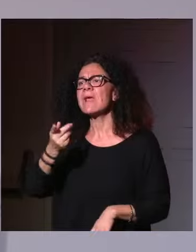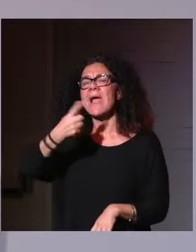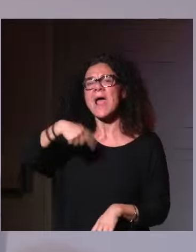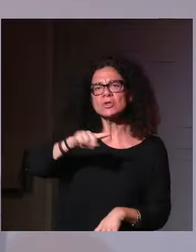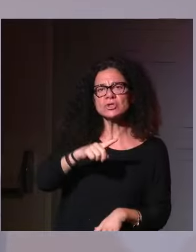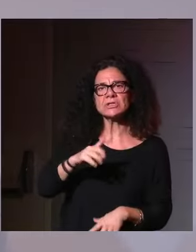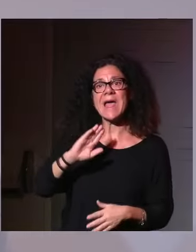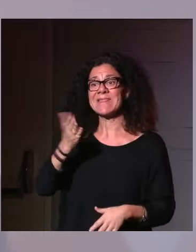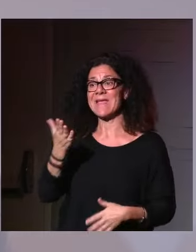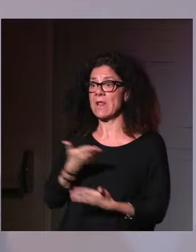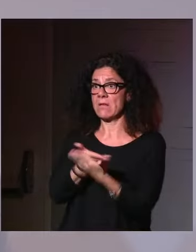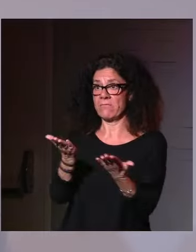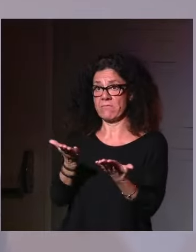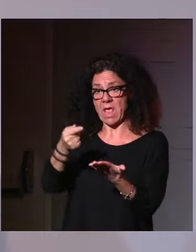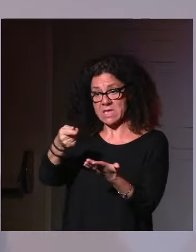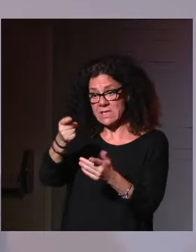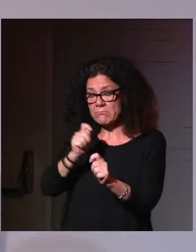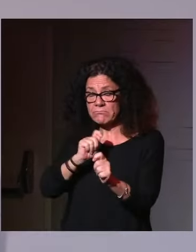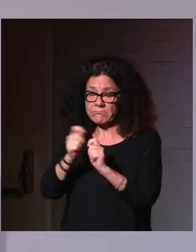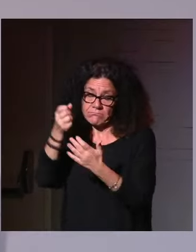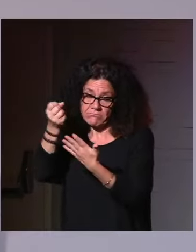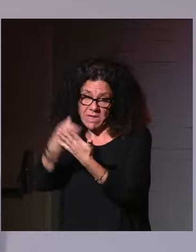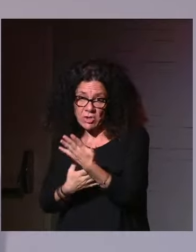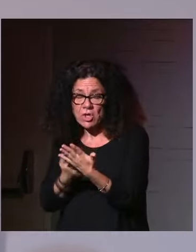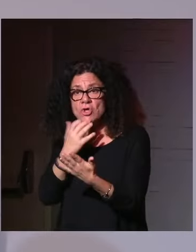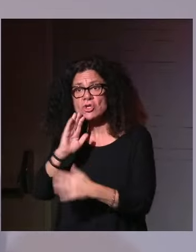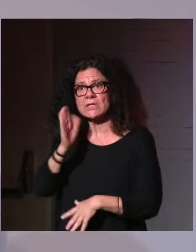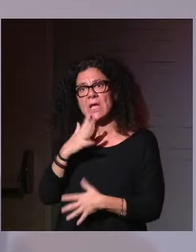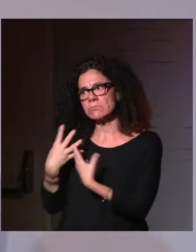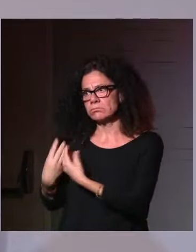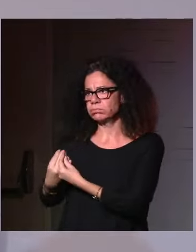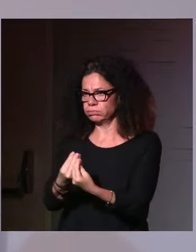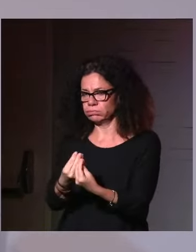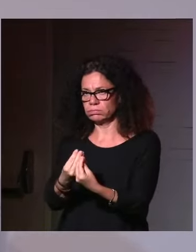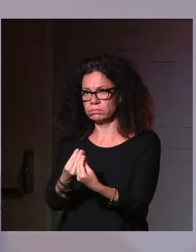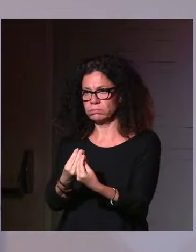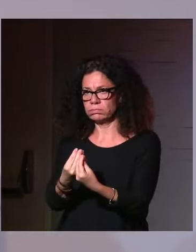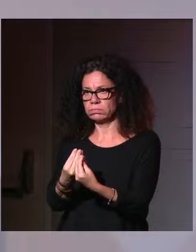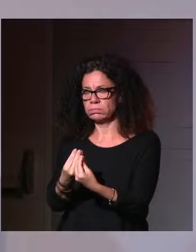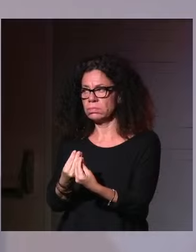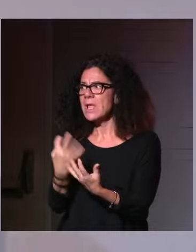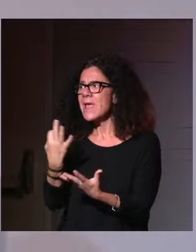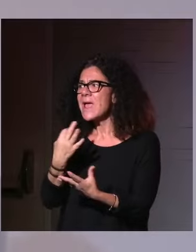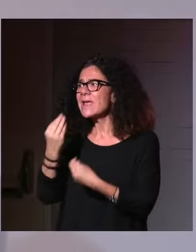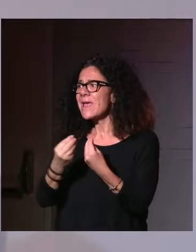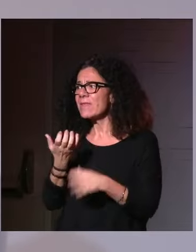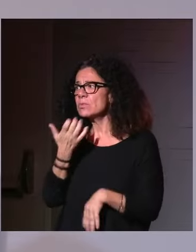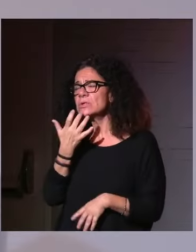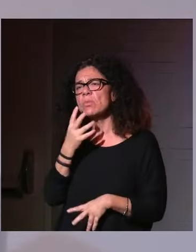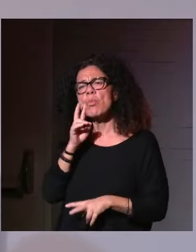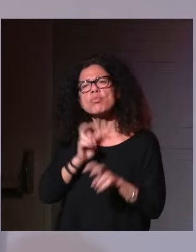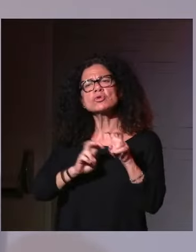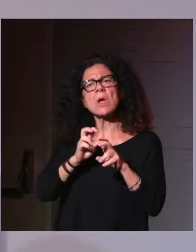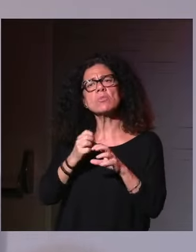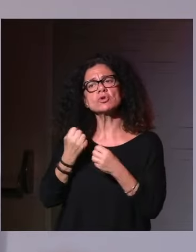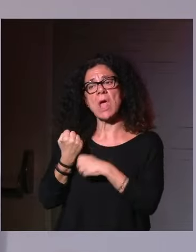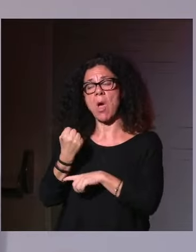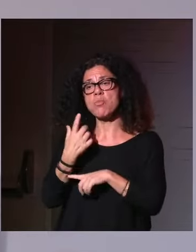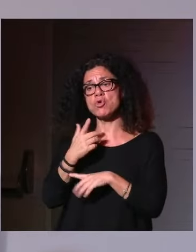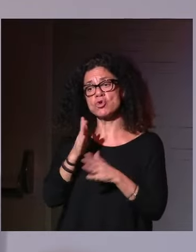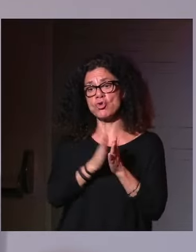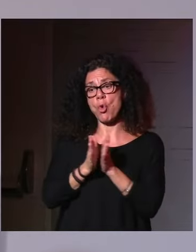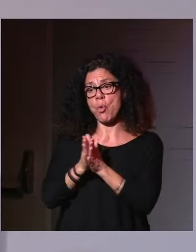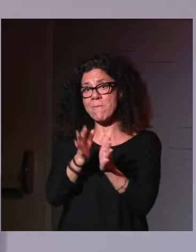Atacan al medio eh Cuando te atacan vamos a salir contigo Bueno qué hacemos buscamos apoyo en las compañeras de otros